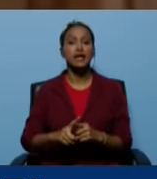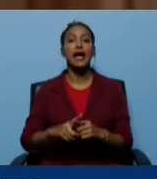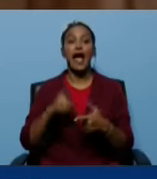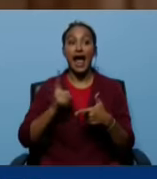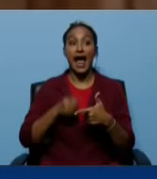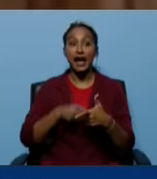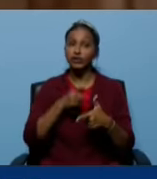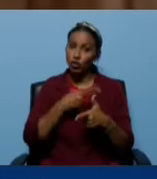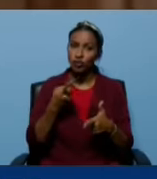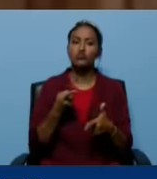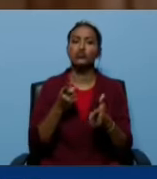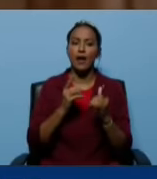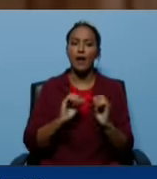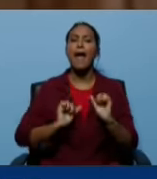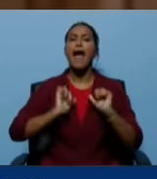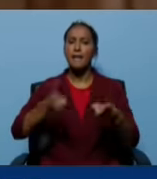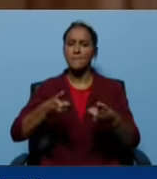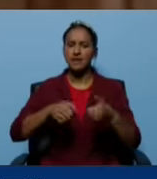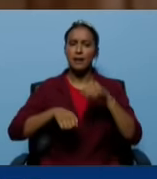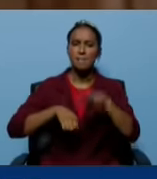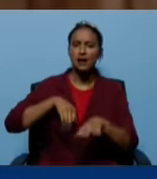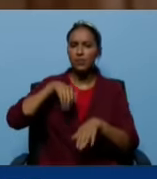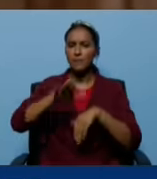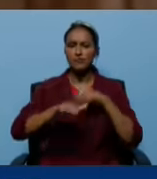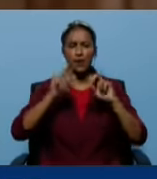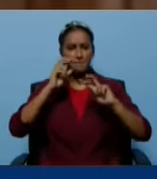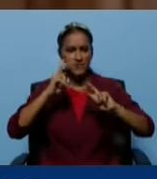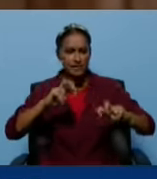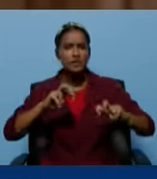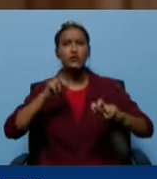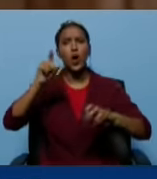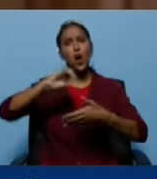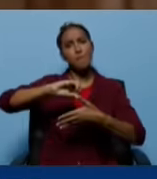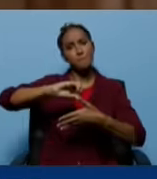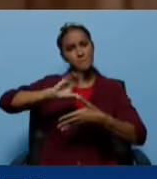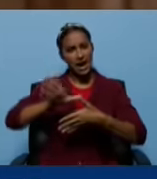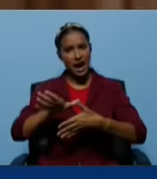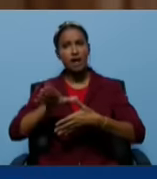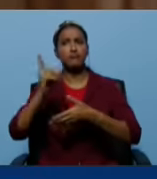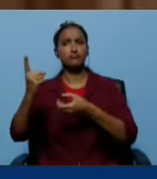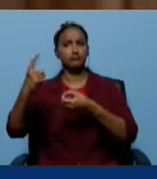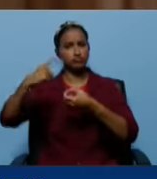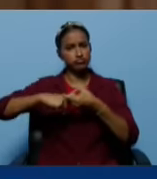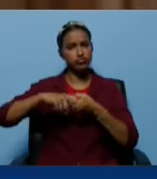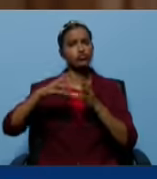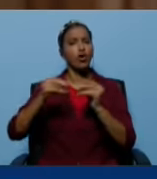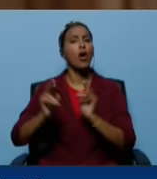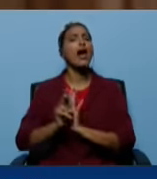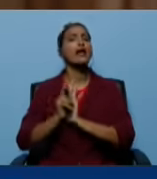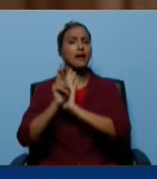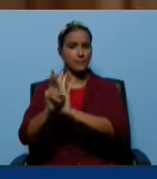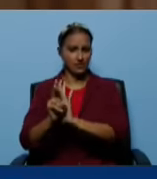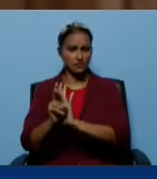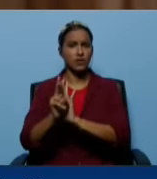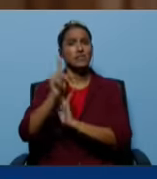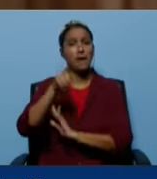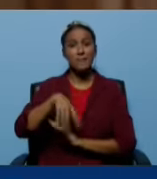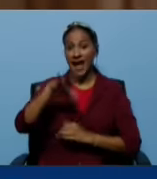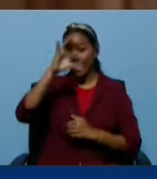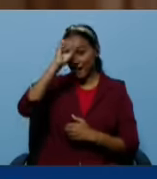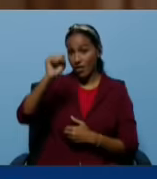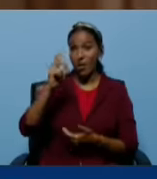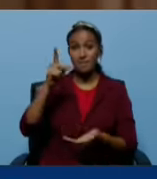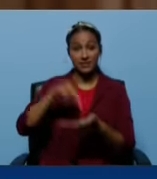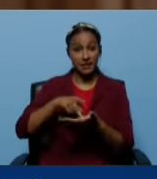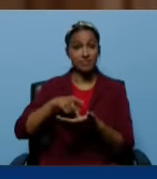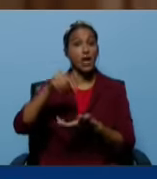países del ALBA han seguido muy de cerca el proceso, les hemos ido informando y sus embajadores presentes aquí también,